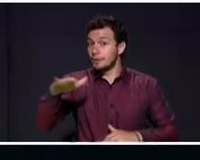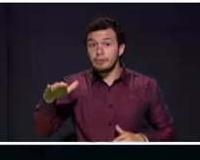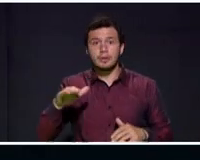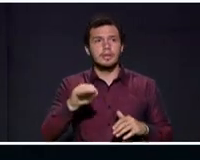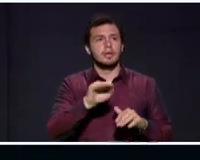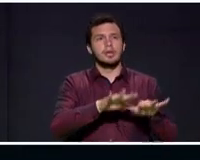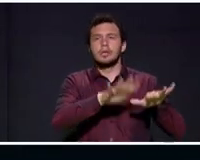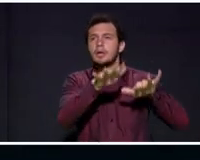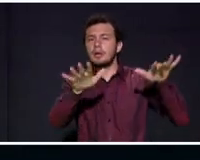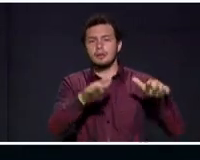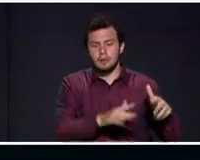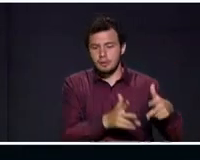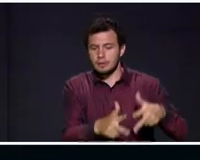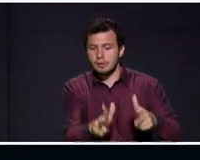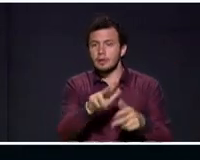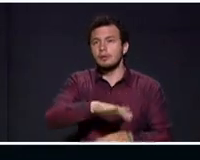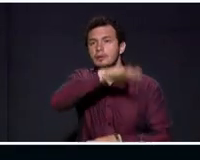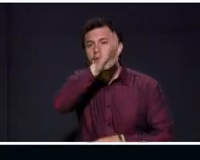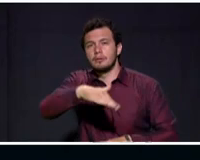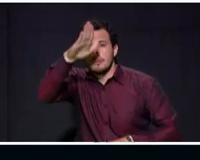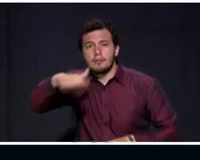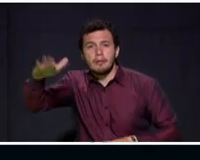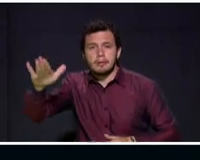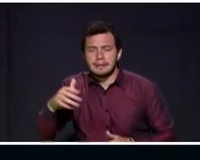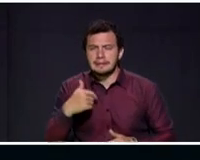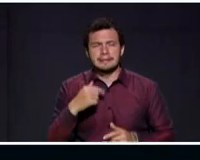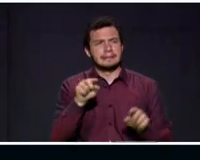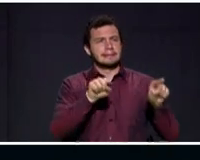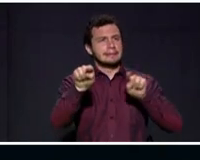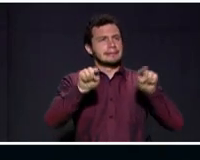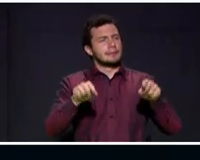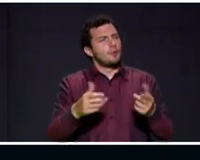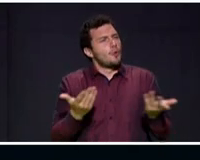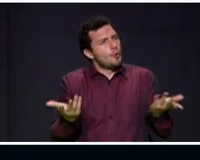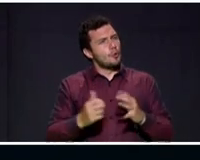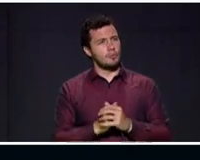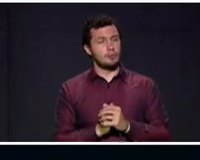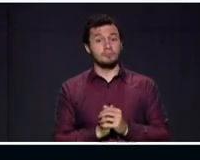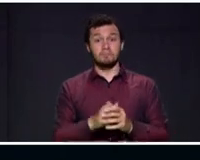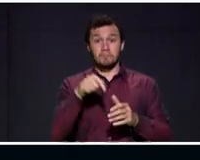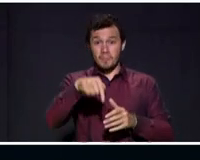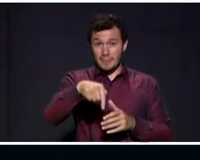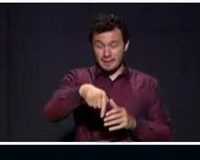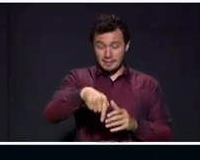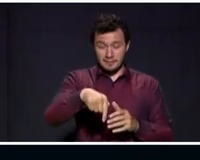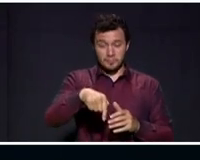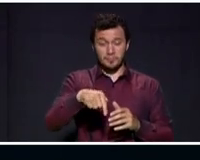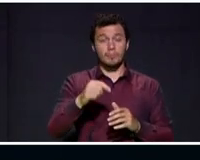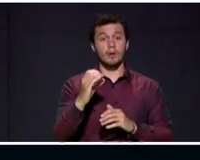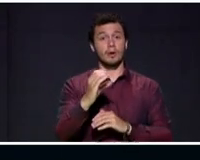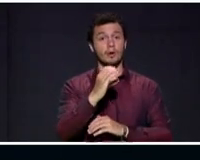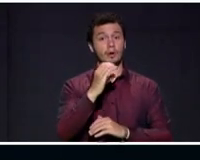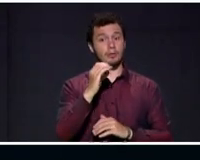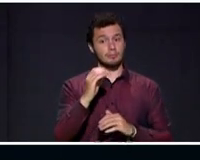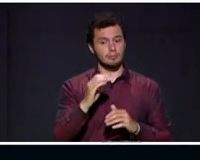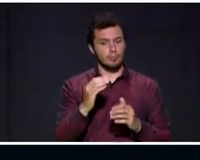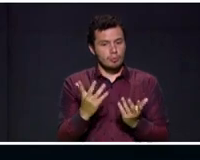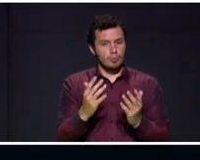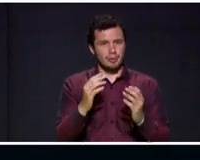nosotros tenemos que buscar la utilidad y descentralizar la educación superior y la única manera de descentralizar la educación